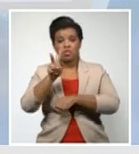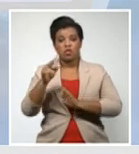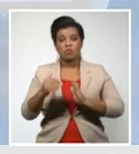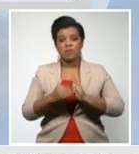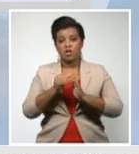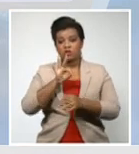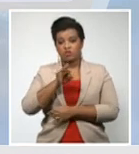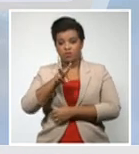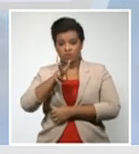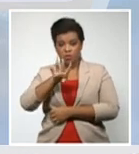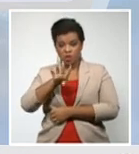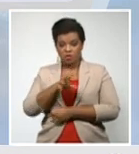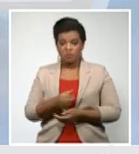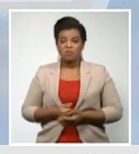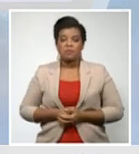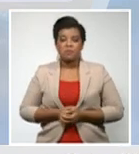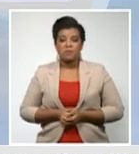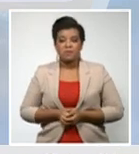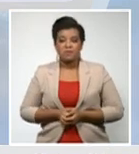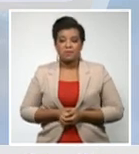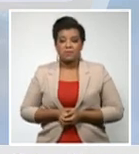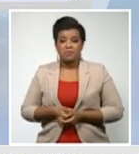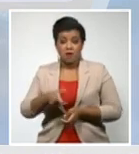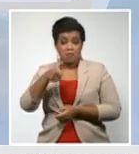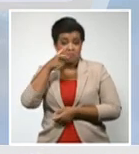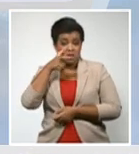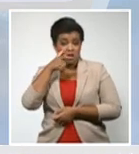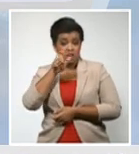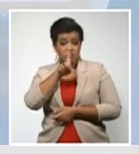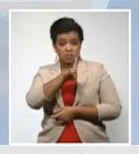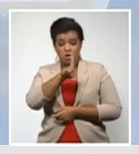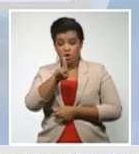2.824, en vigilancia